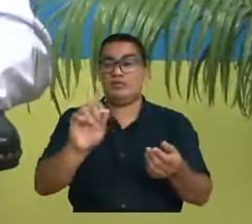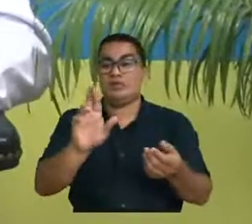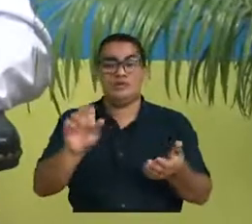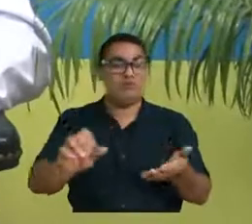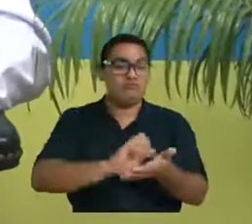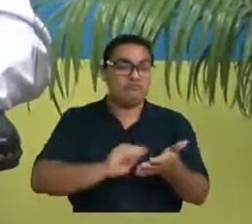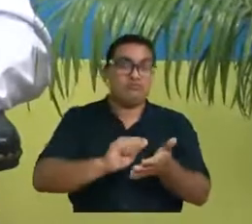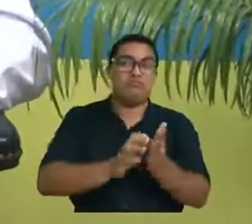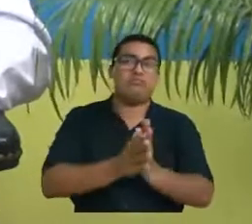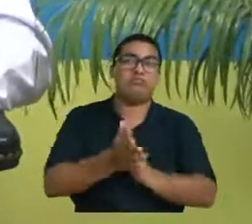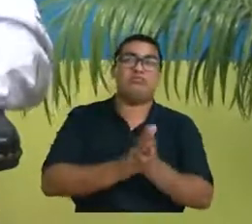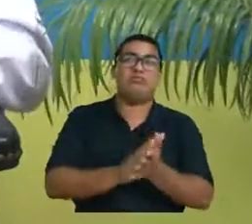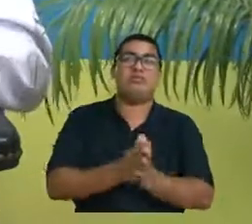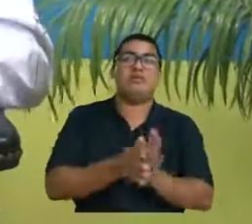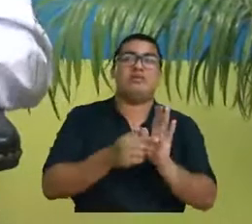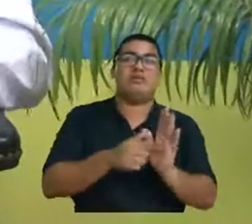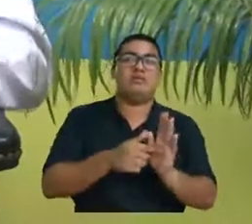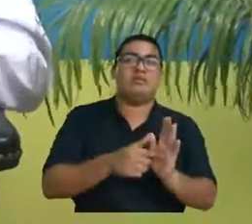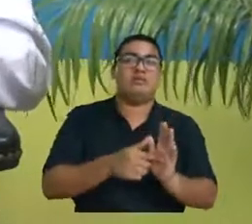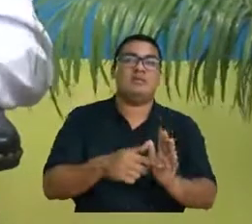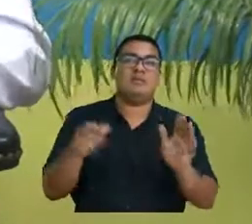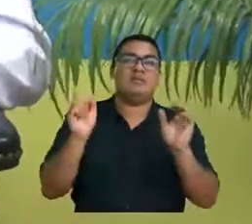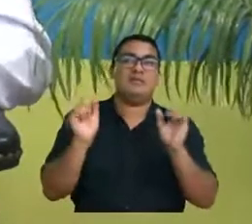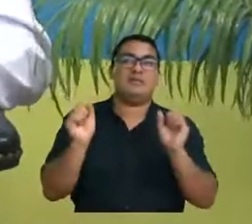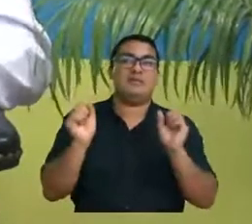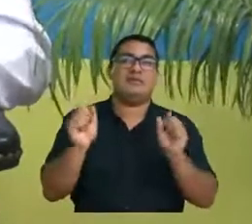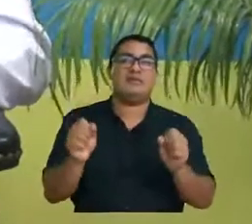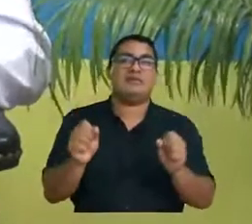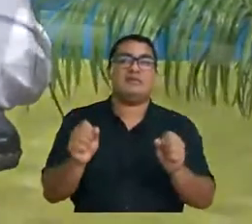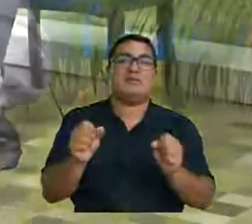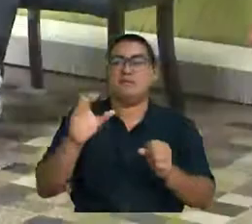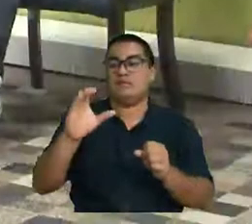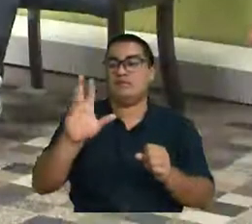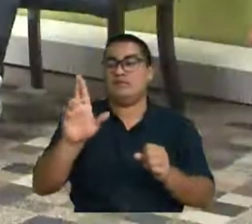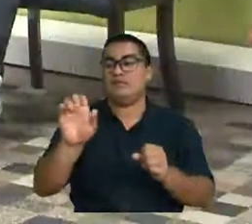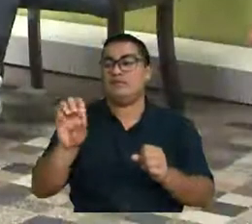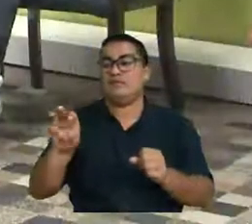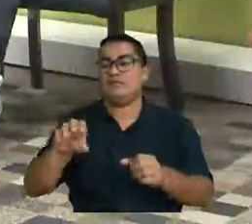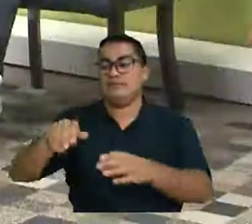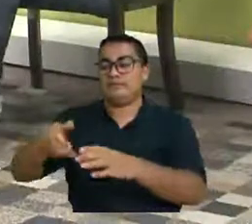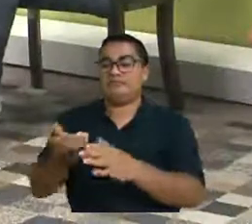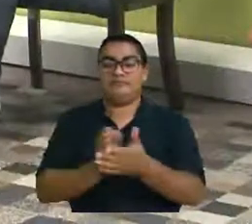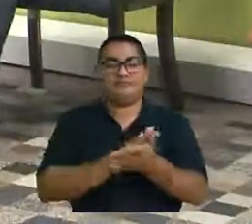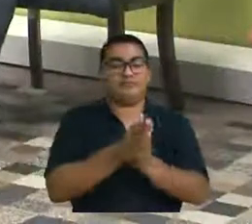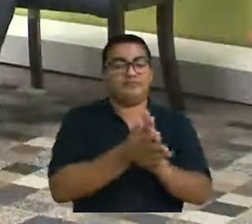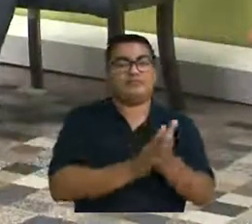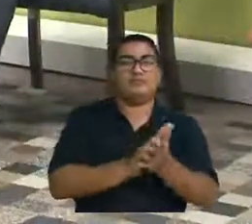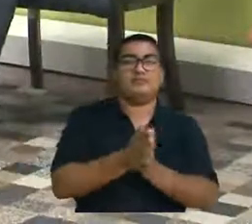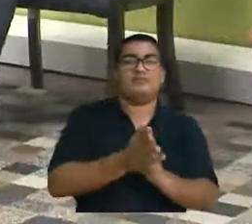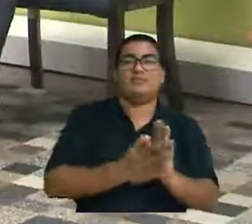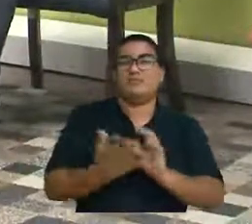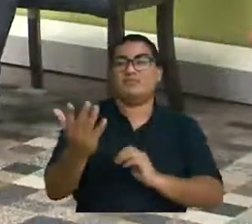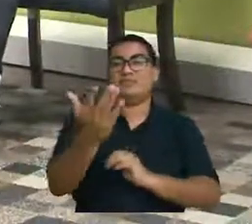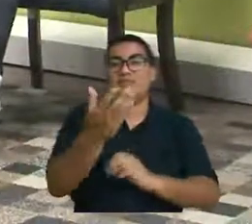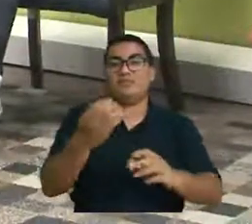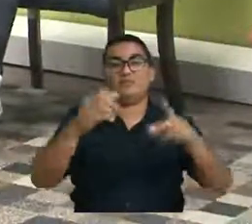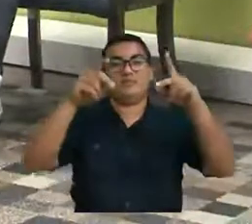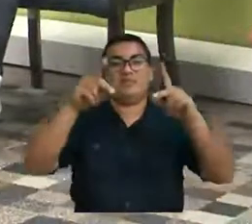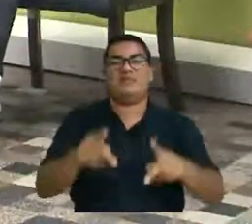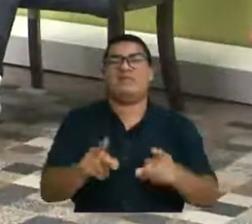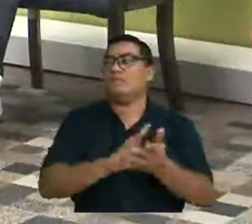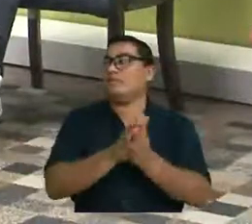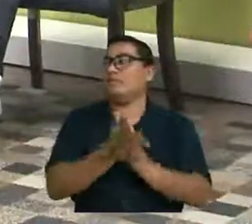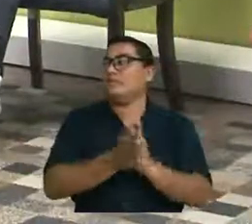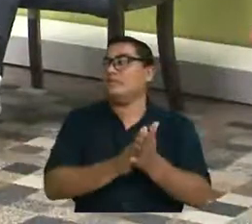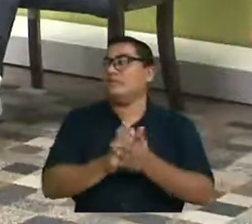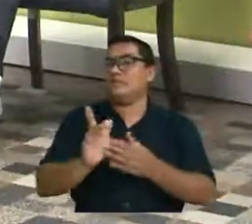cloro, uses una crema hidratante. Que todos deberíamos, en teoría,